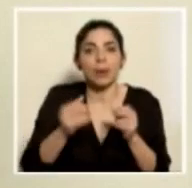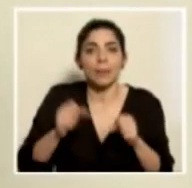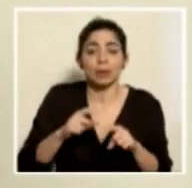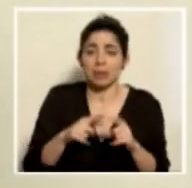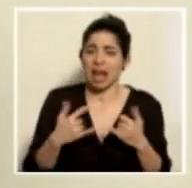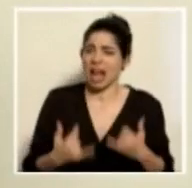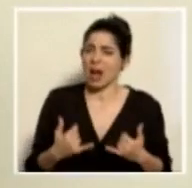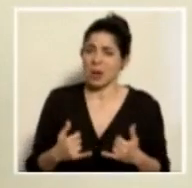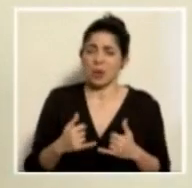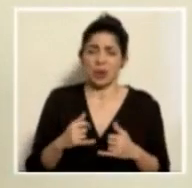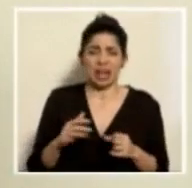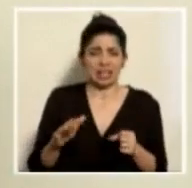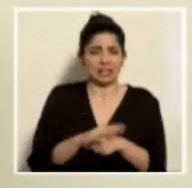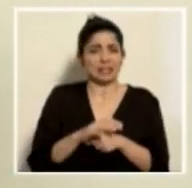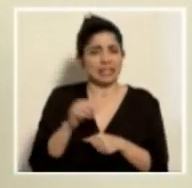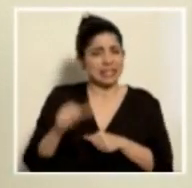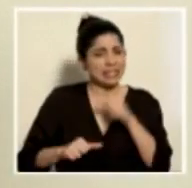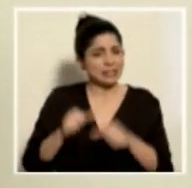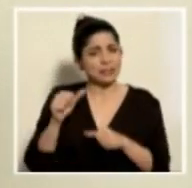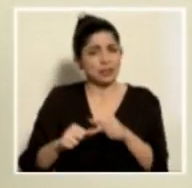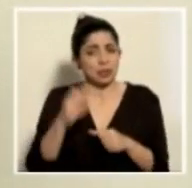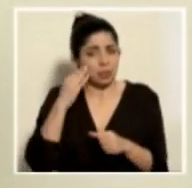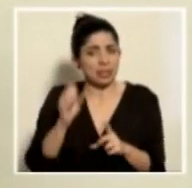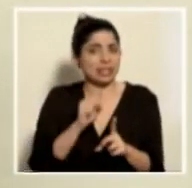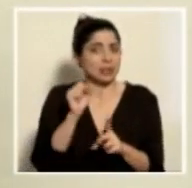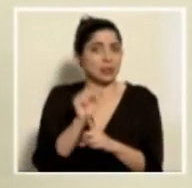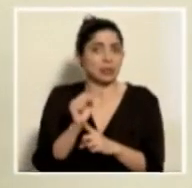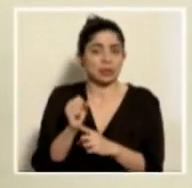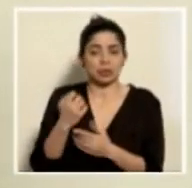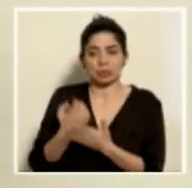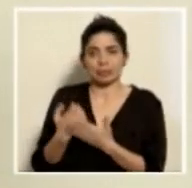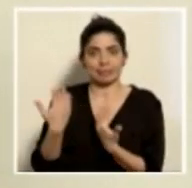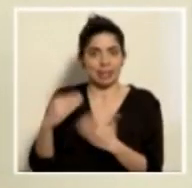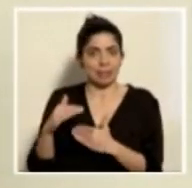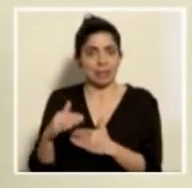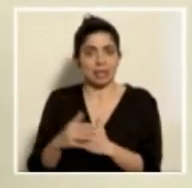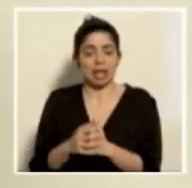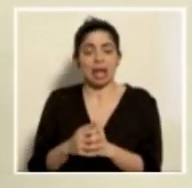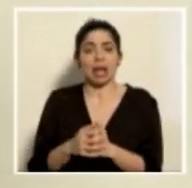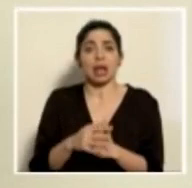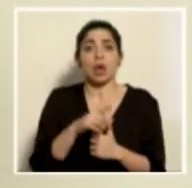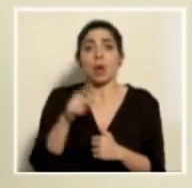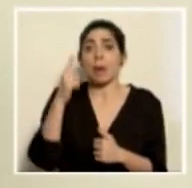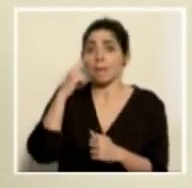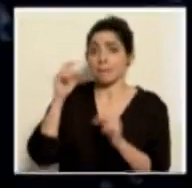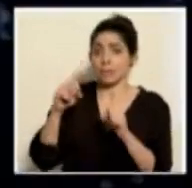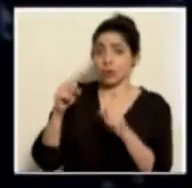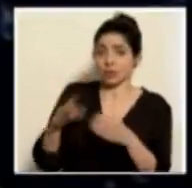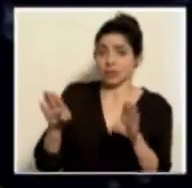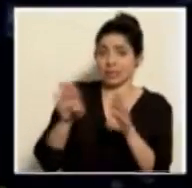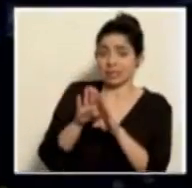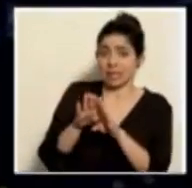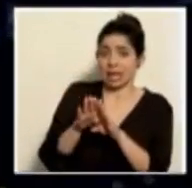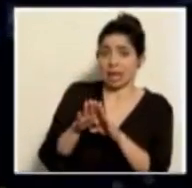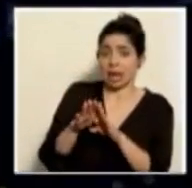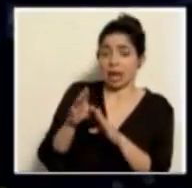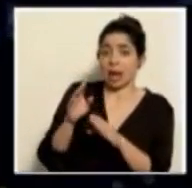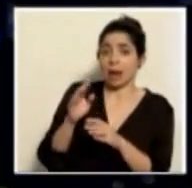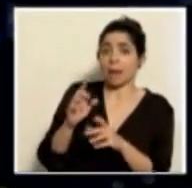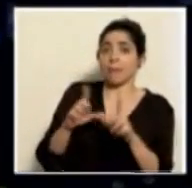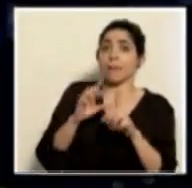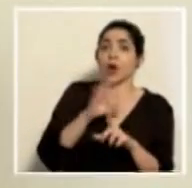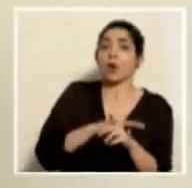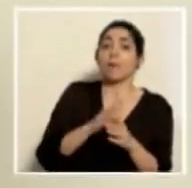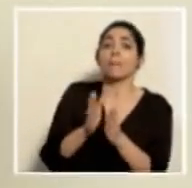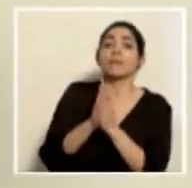mayor esfuerzo en una situación de limitado margen. ¿Han considerado cerrar la plataforma, don Carlos, para no recibir más solicitudes